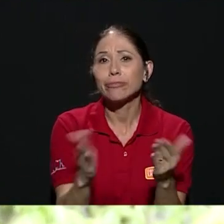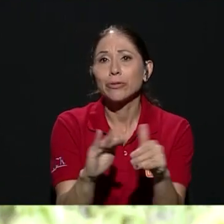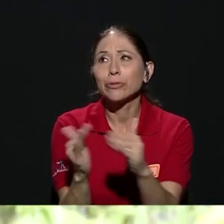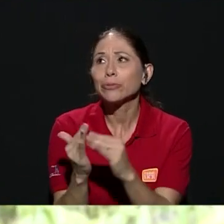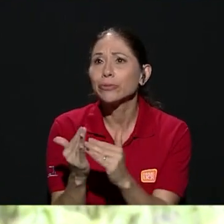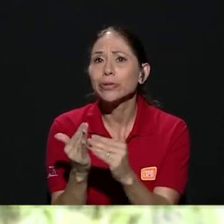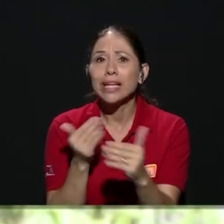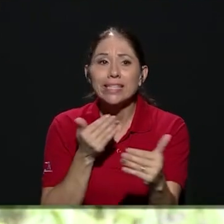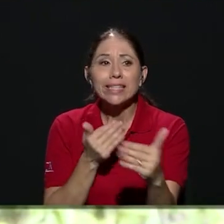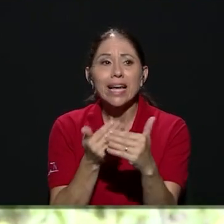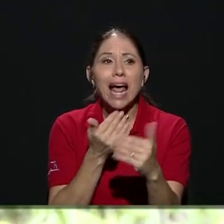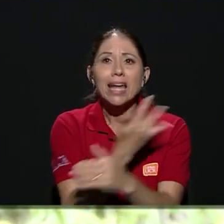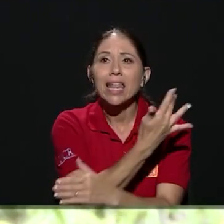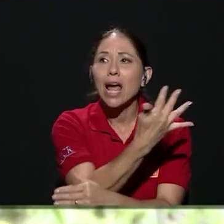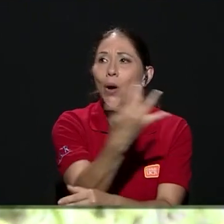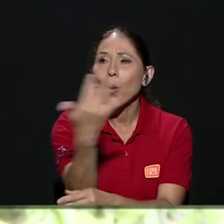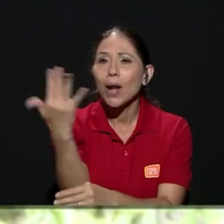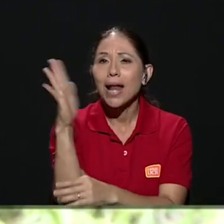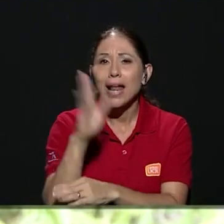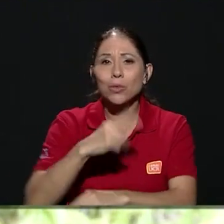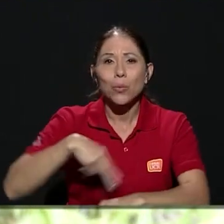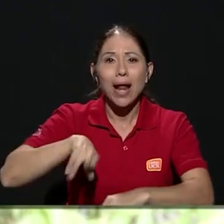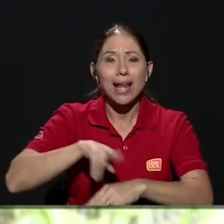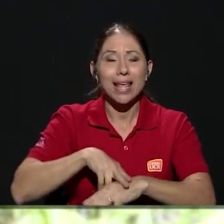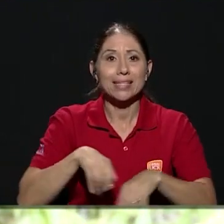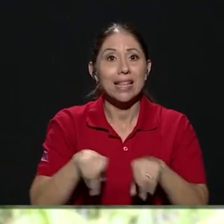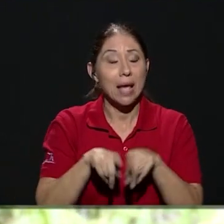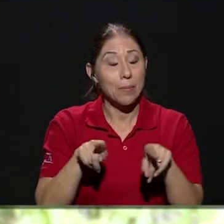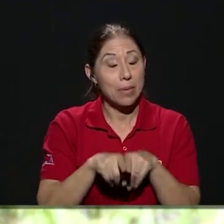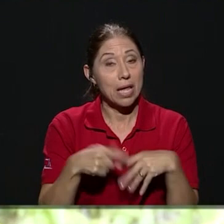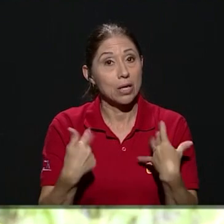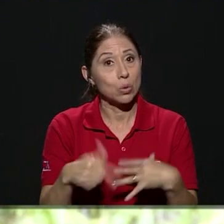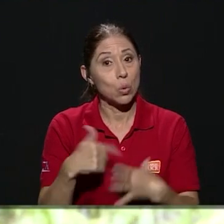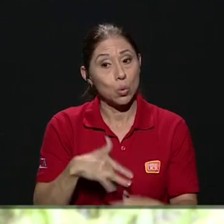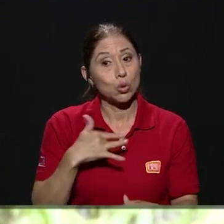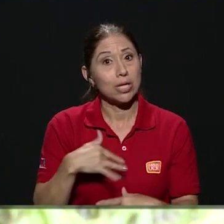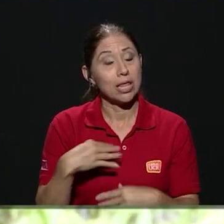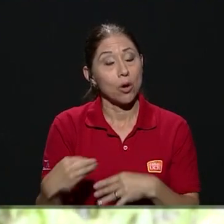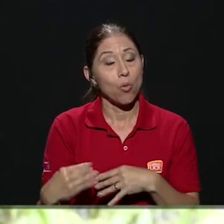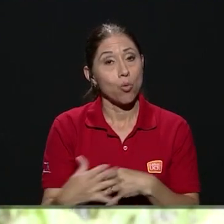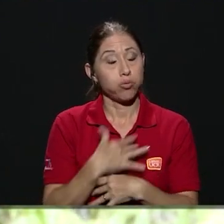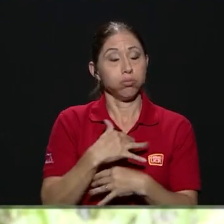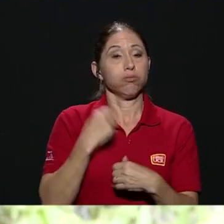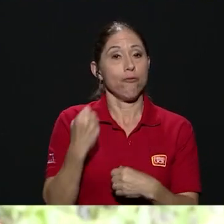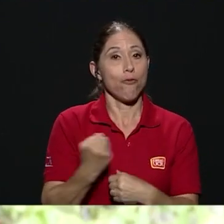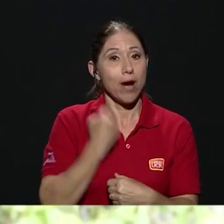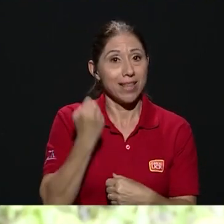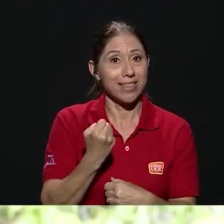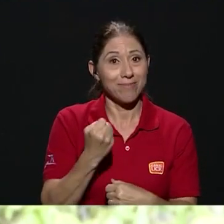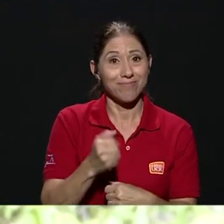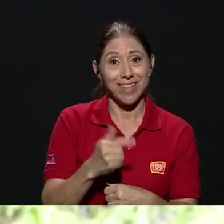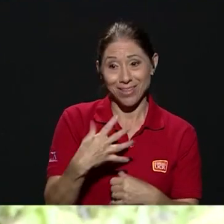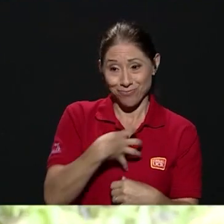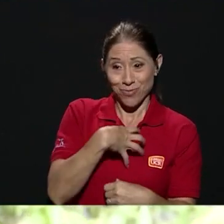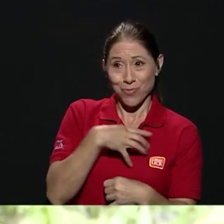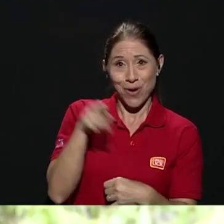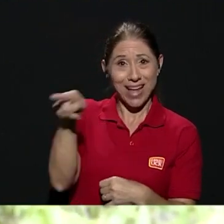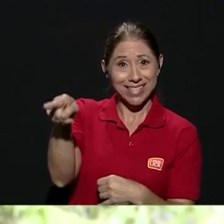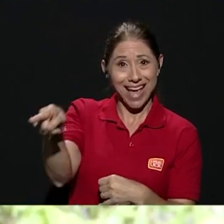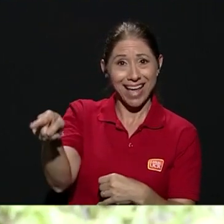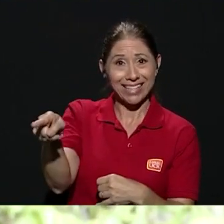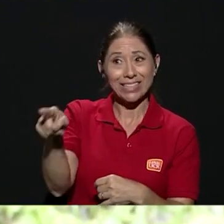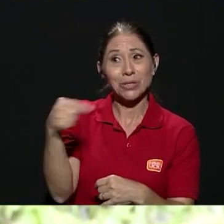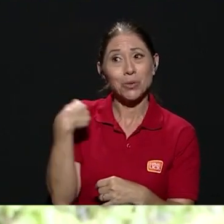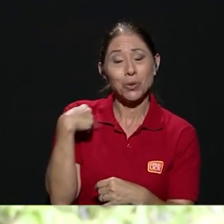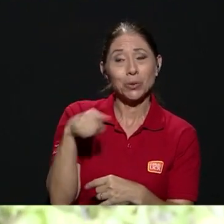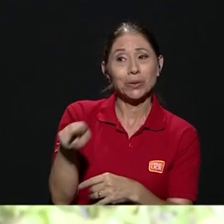con la naturaleza también es un golpe muy fuerte para uno, abandonar lo que uno tiene allá para venirse hacia acá. En